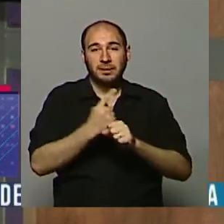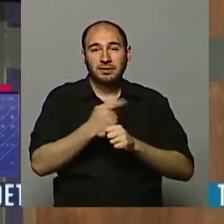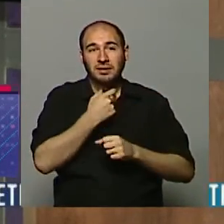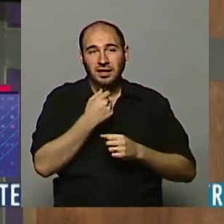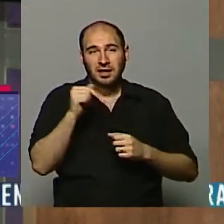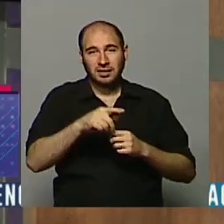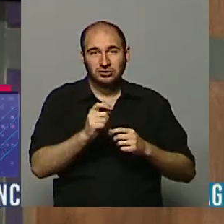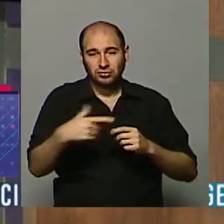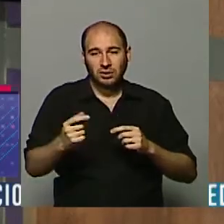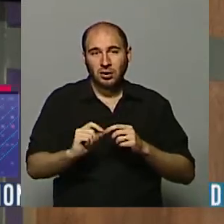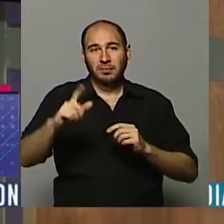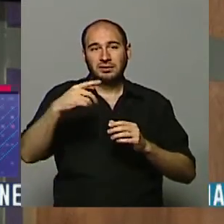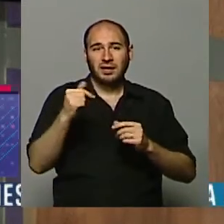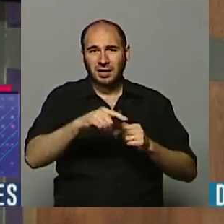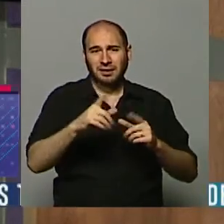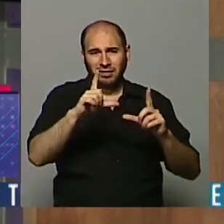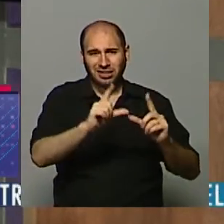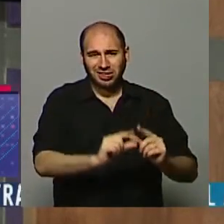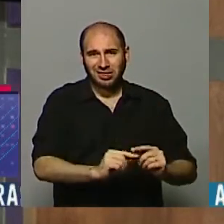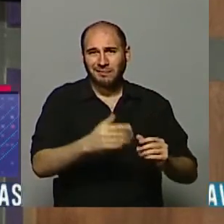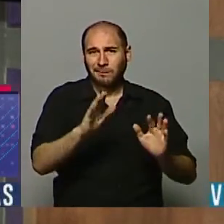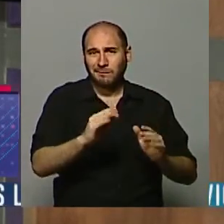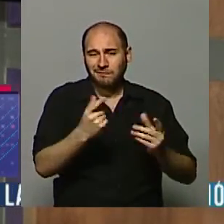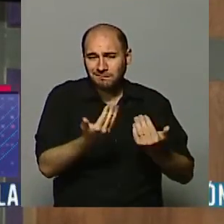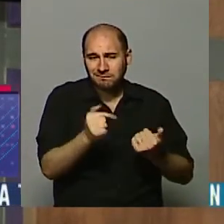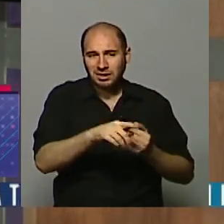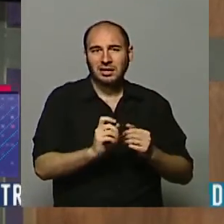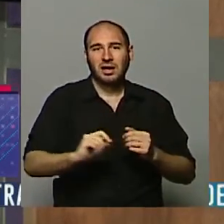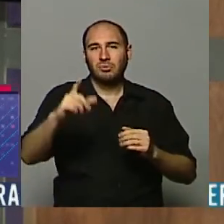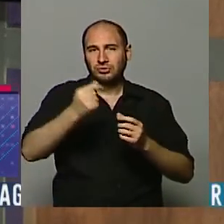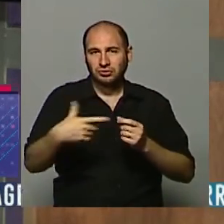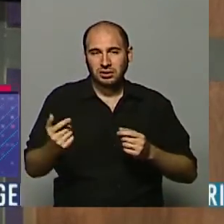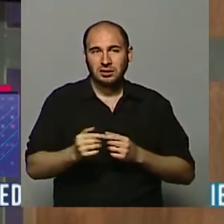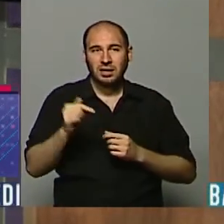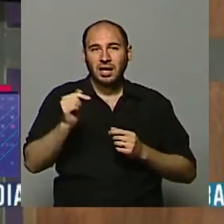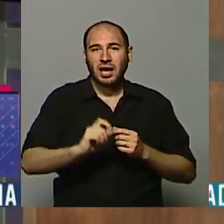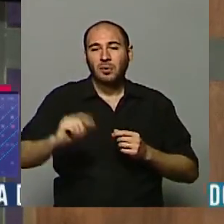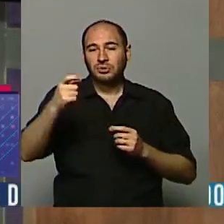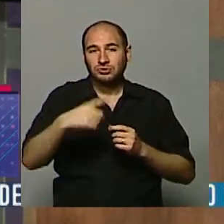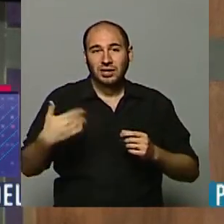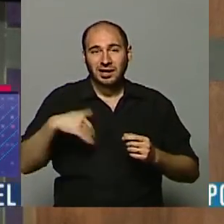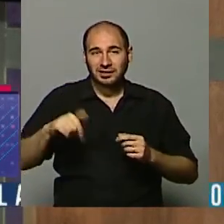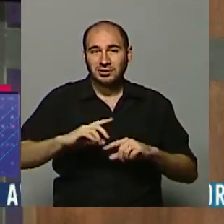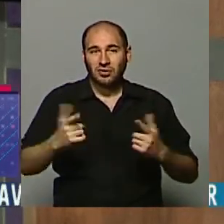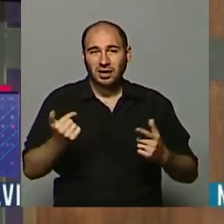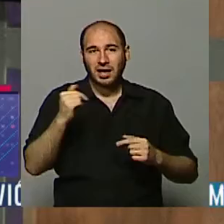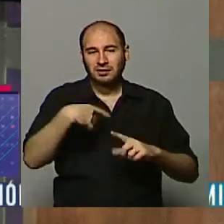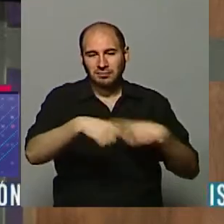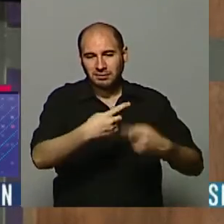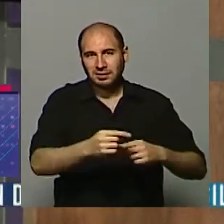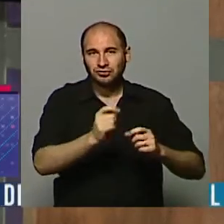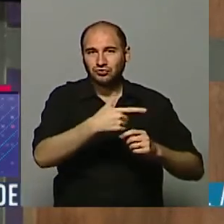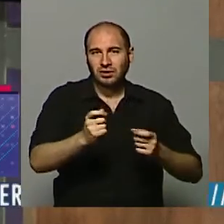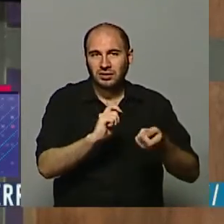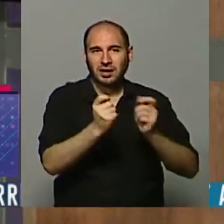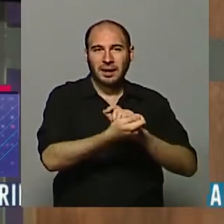es recomponer los salarios por todo lo que ha ido perdiendo, más allá de aumento salarial. Todavía no hay aumento salarial en la Argentina, lo que hay es recomposición